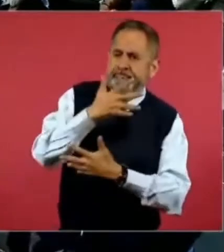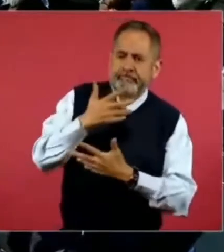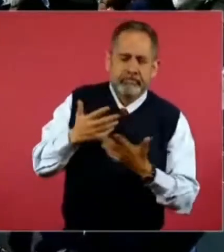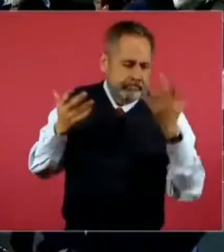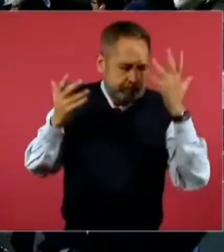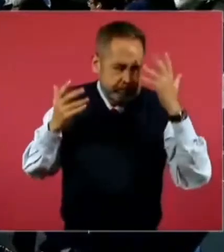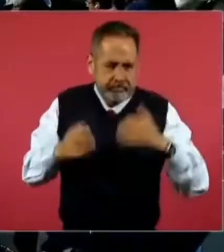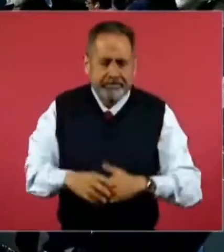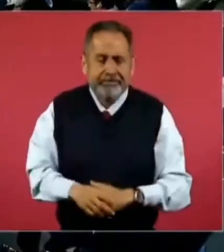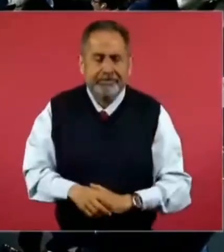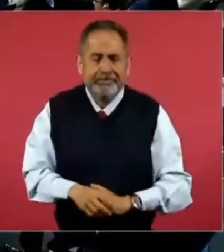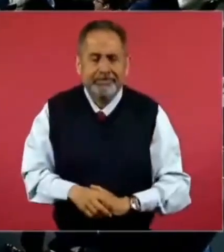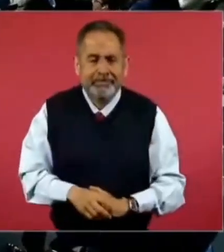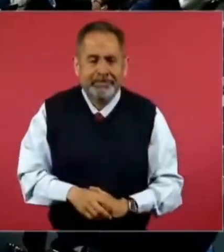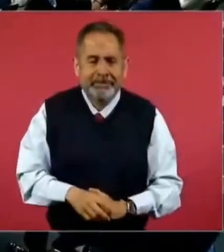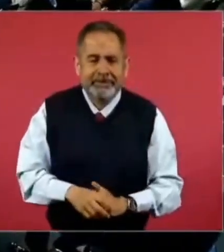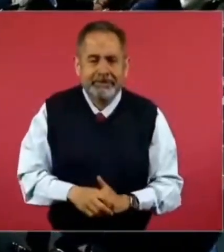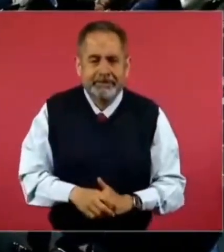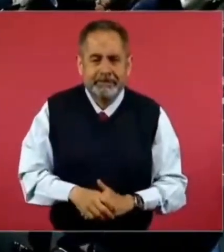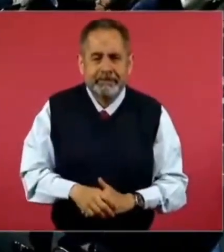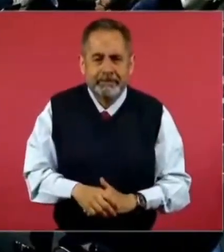que